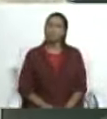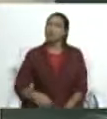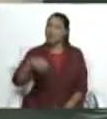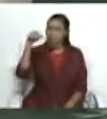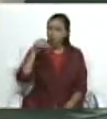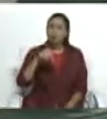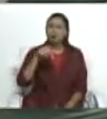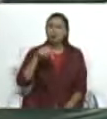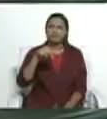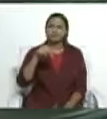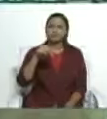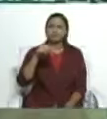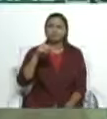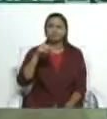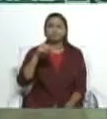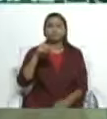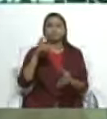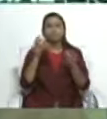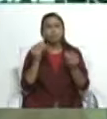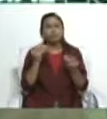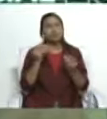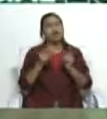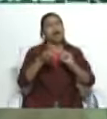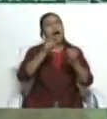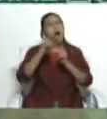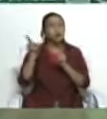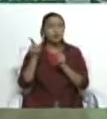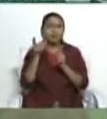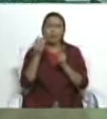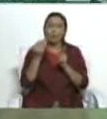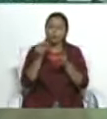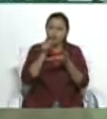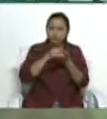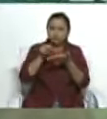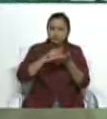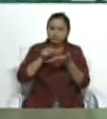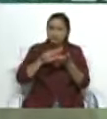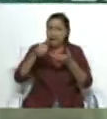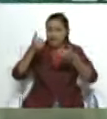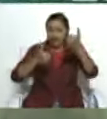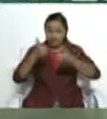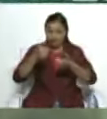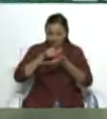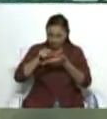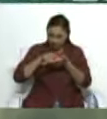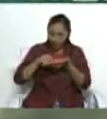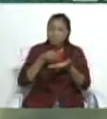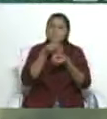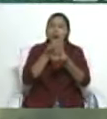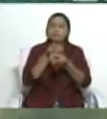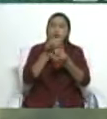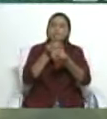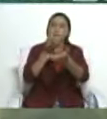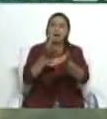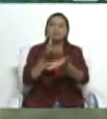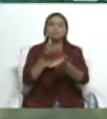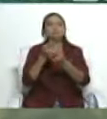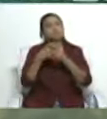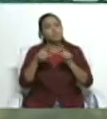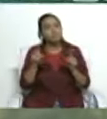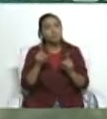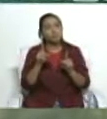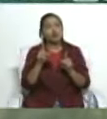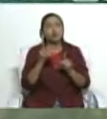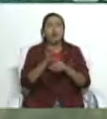distintas alternativas, quizás algunos con discursos escritos, quizás otros que pueden estar representados por